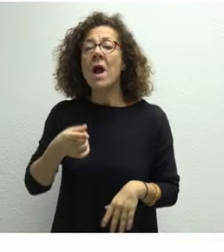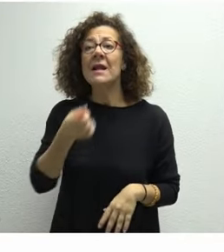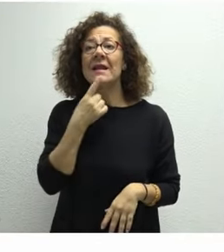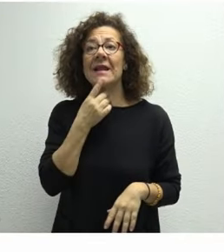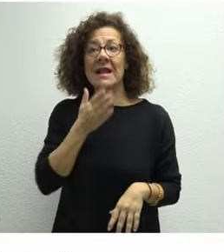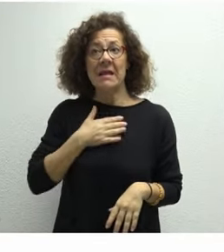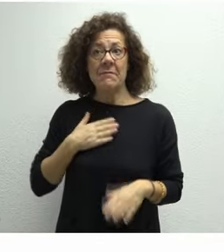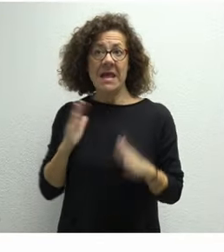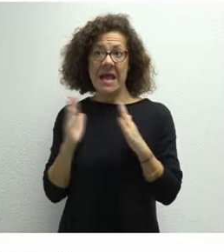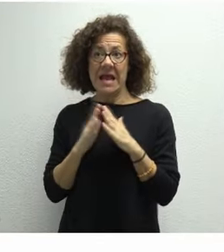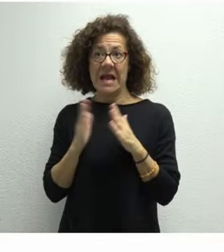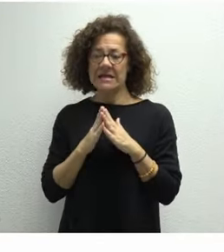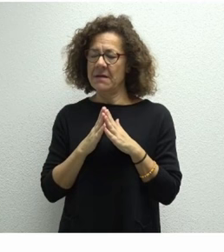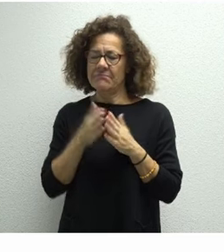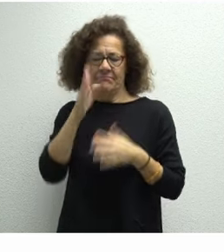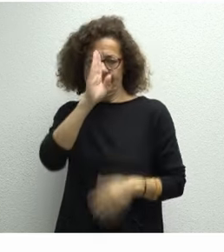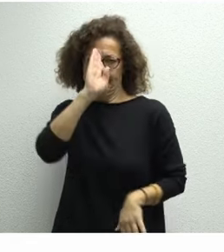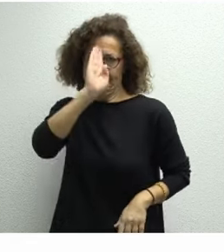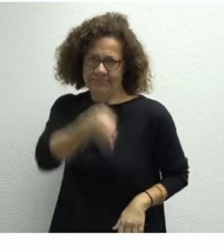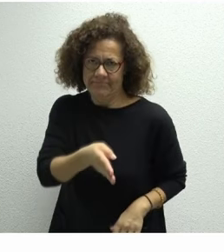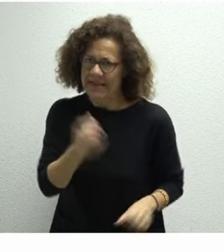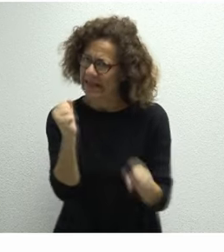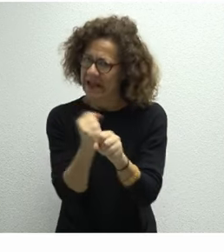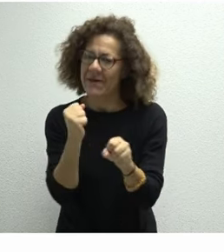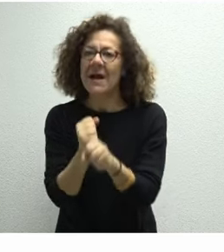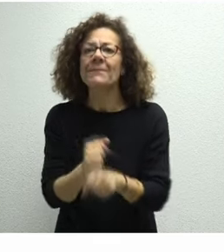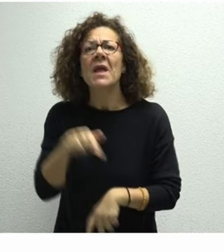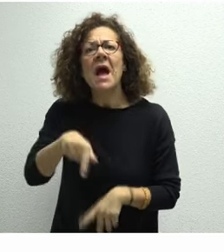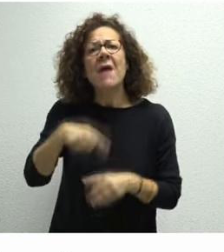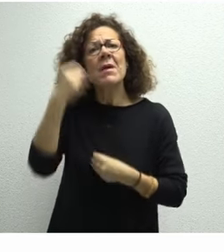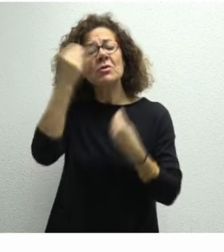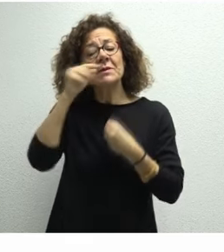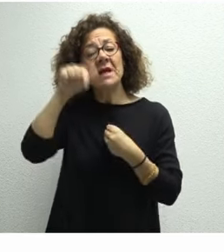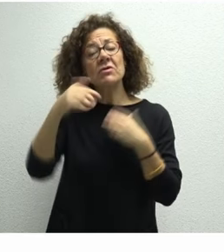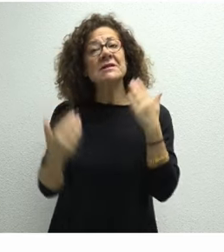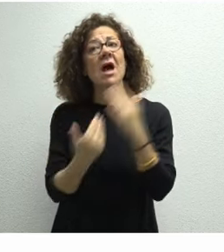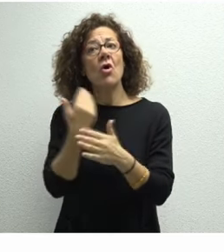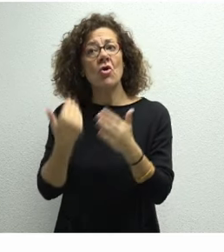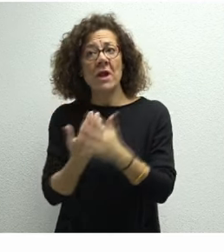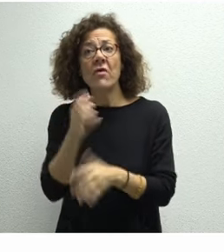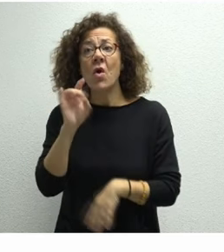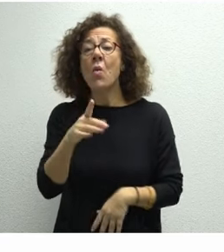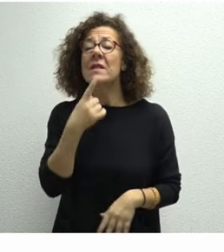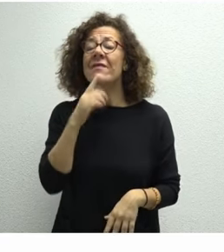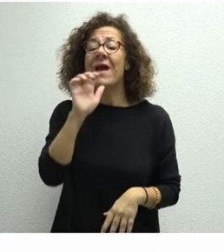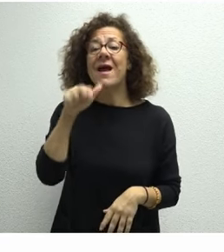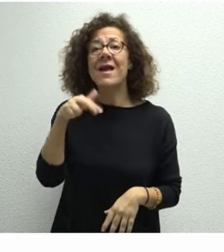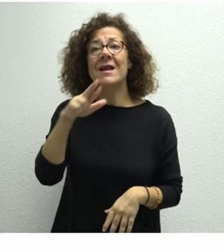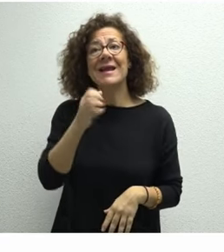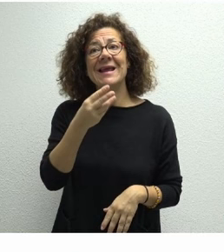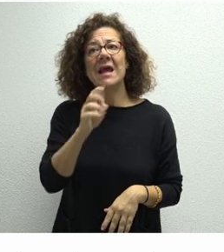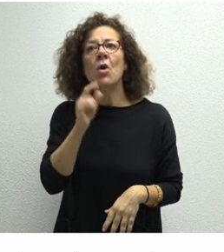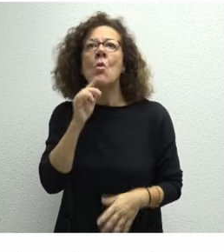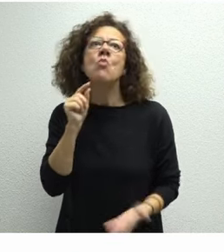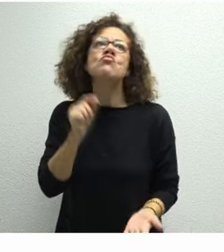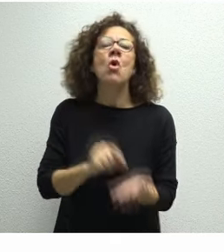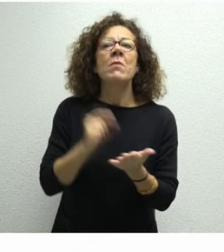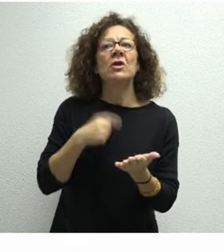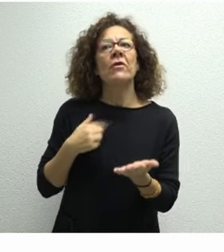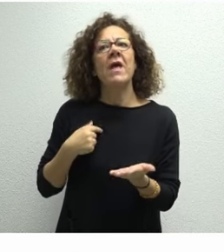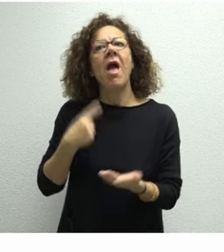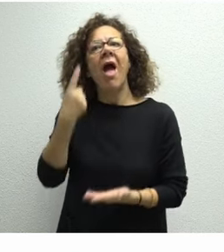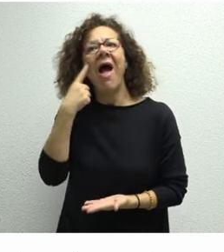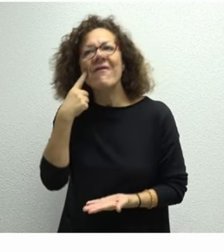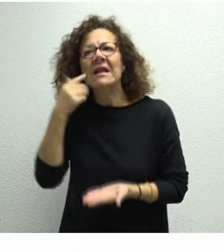mi casa vamos al lío eh habíamos pensado esta jornada como decía Enrique como un momento de cosecha no